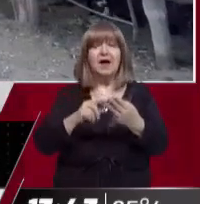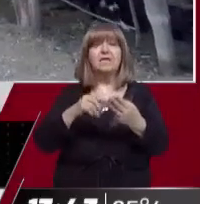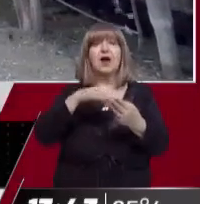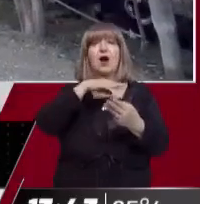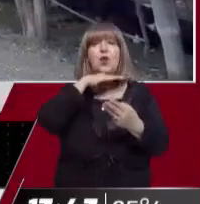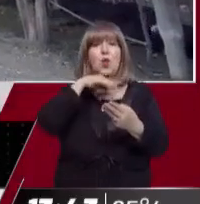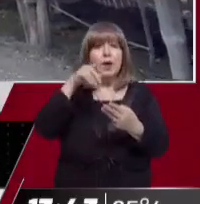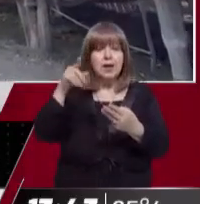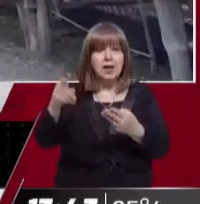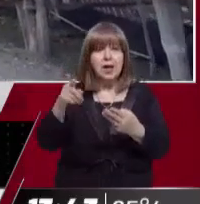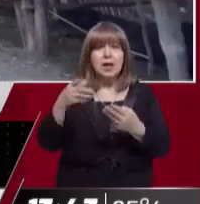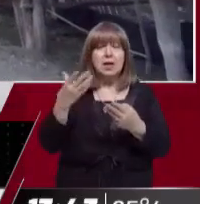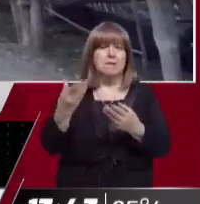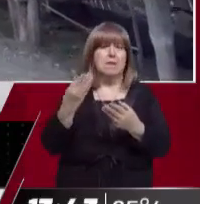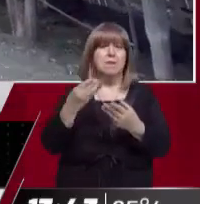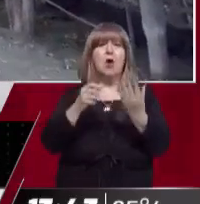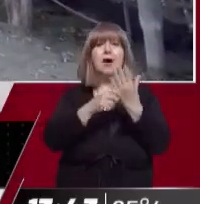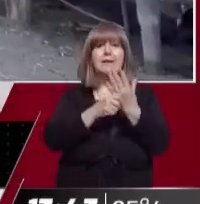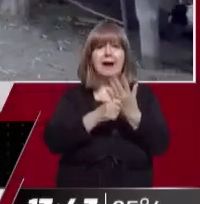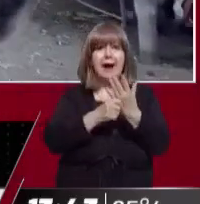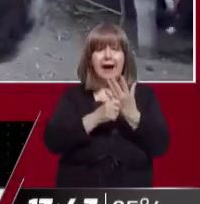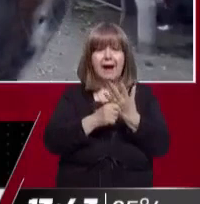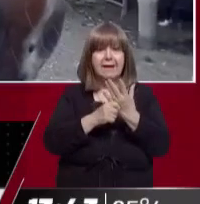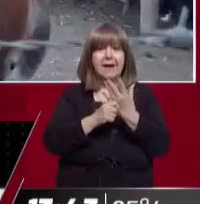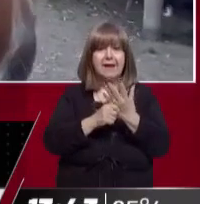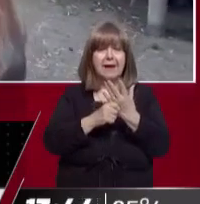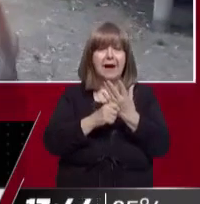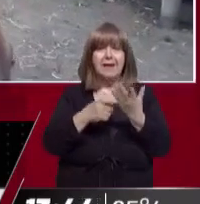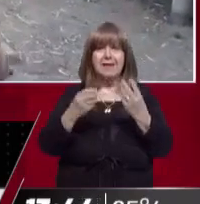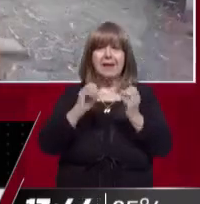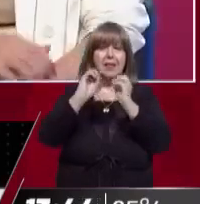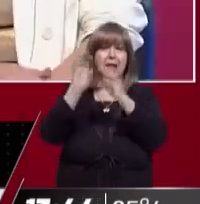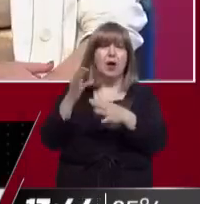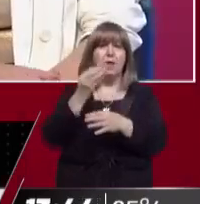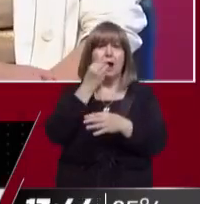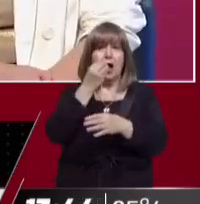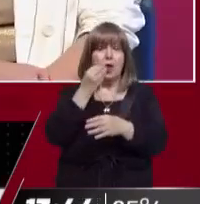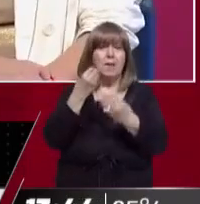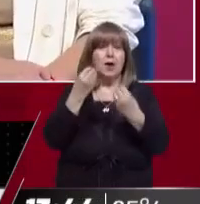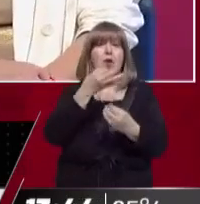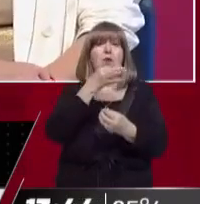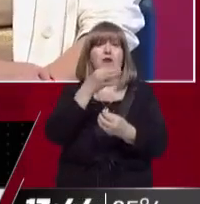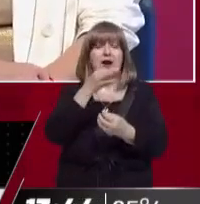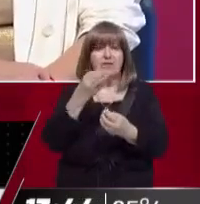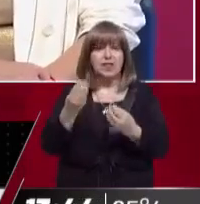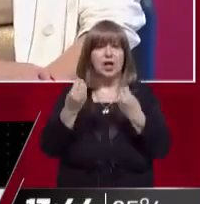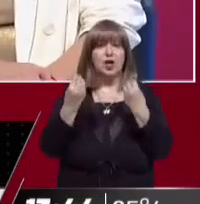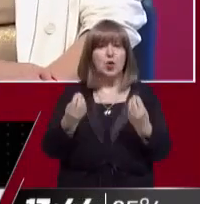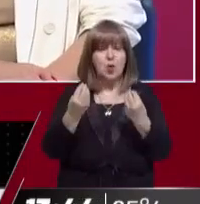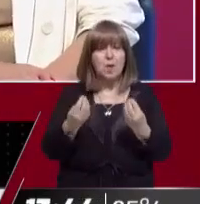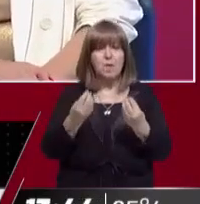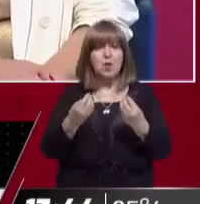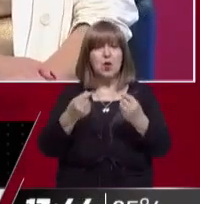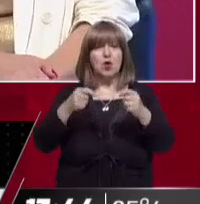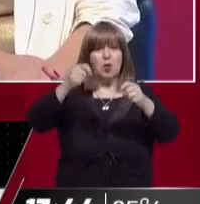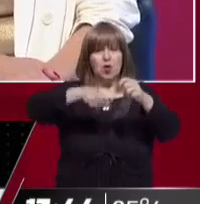con la problemática que puede desencadenar, claro, el faenamiento clandestino. Claro. ¿No? No es apta para el consumo, claro, eso es fundamental. Oscar, por eso la